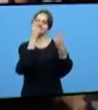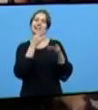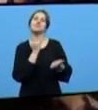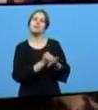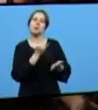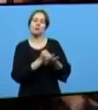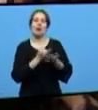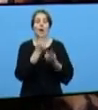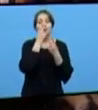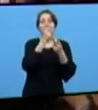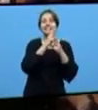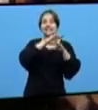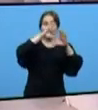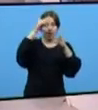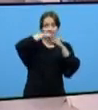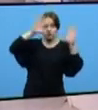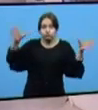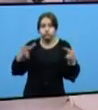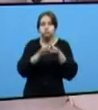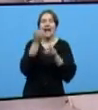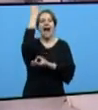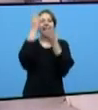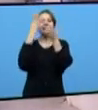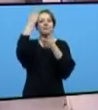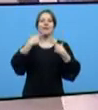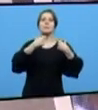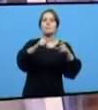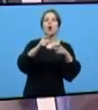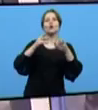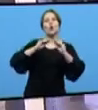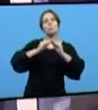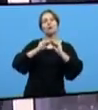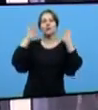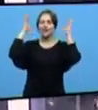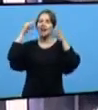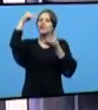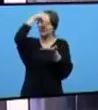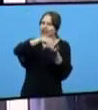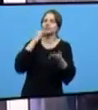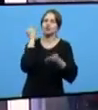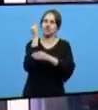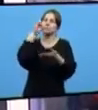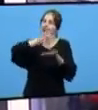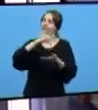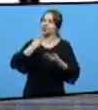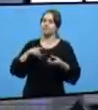visita englóbase dentro das actividades do módulo de producción de radio que ofrece o centro educativo.